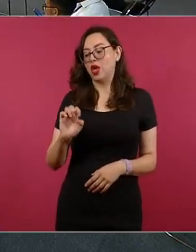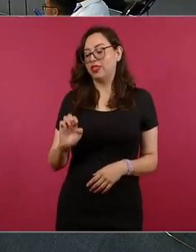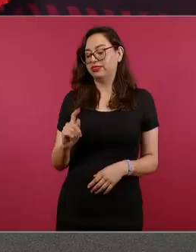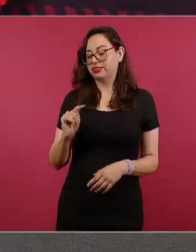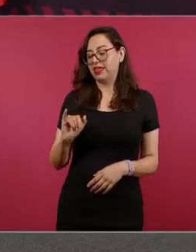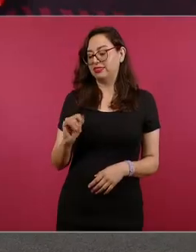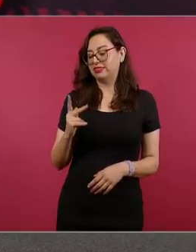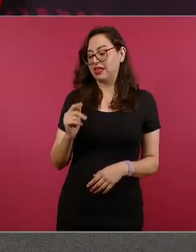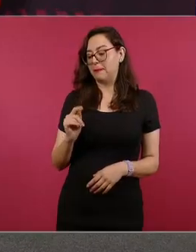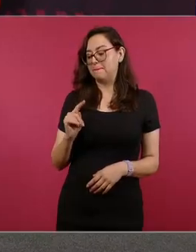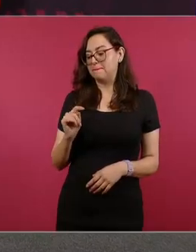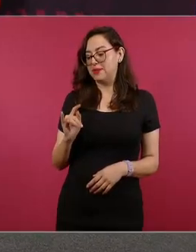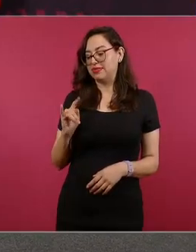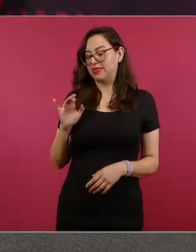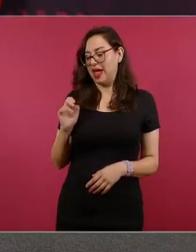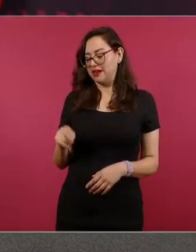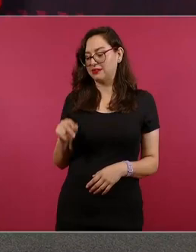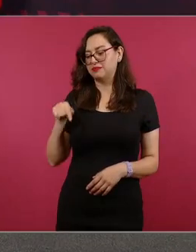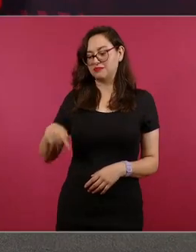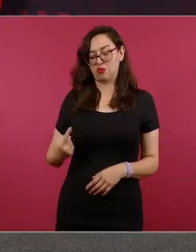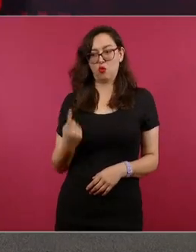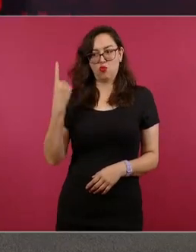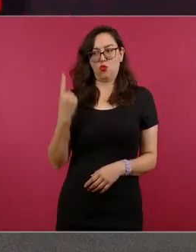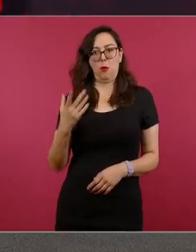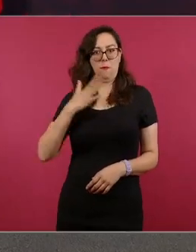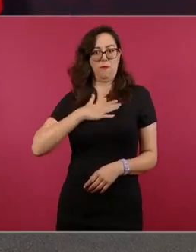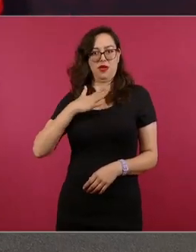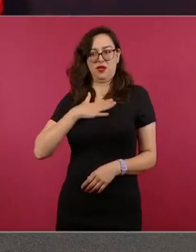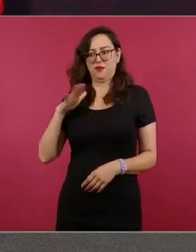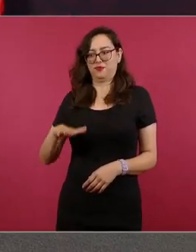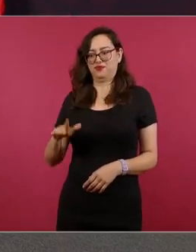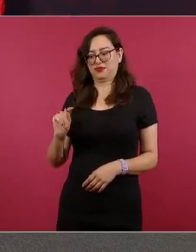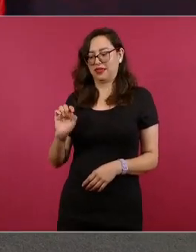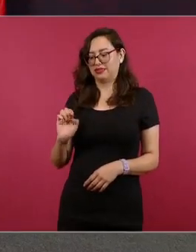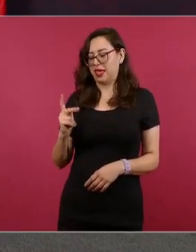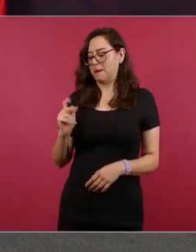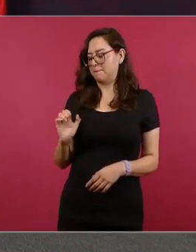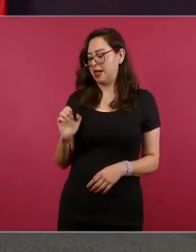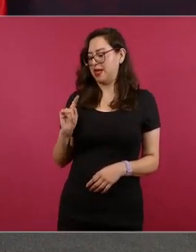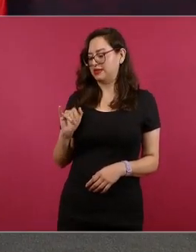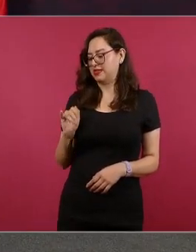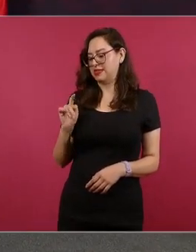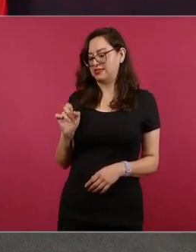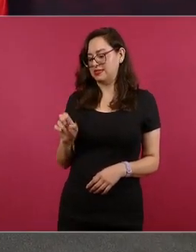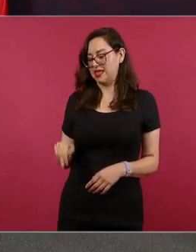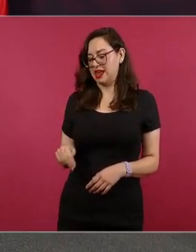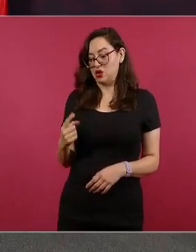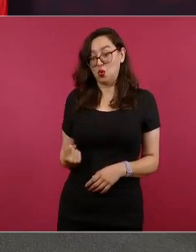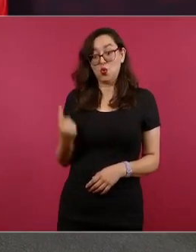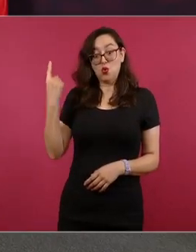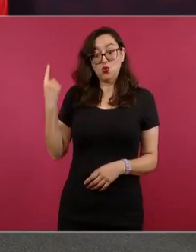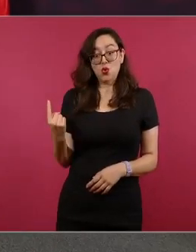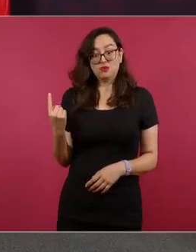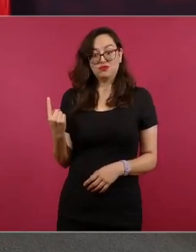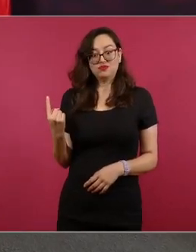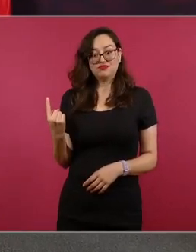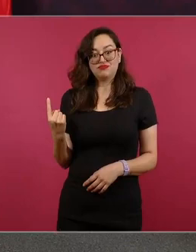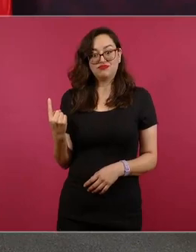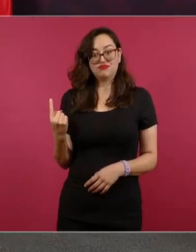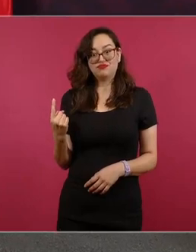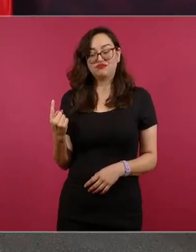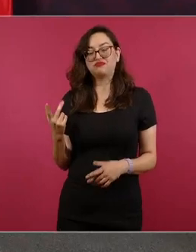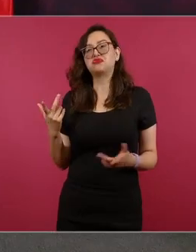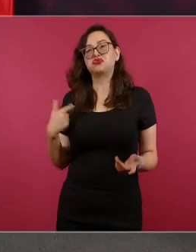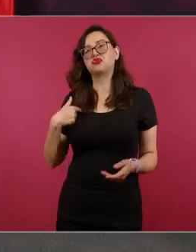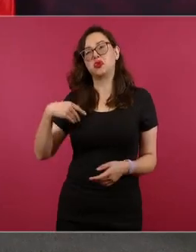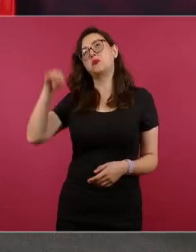Tepatitlán, pero Tepetitán no en todo el país. Y un